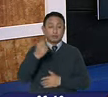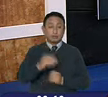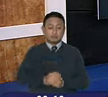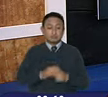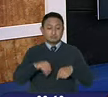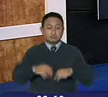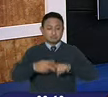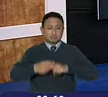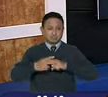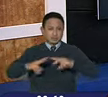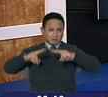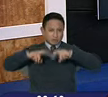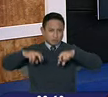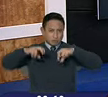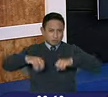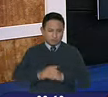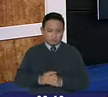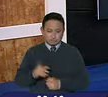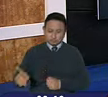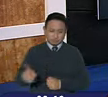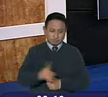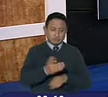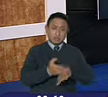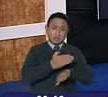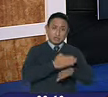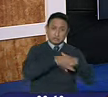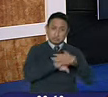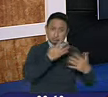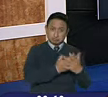primeras investigaciones, ninguna registraba